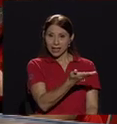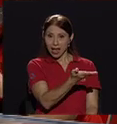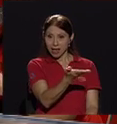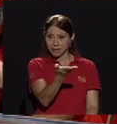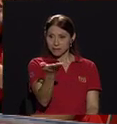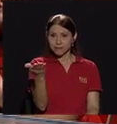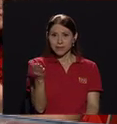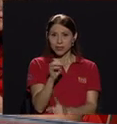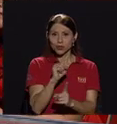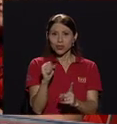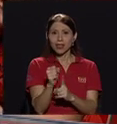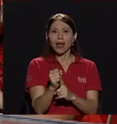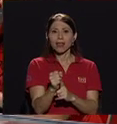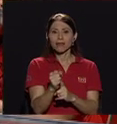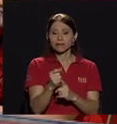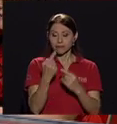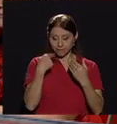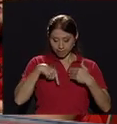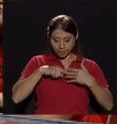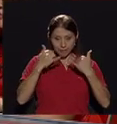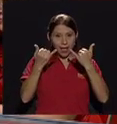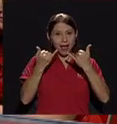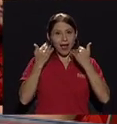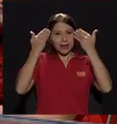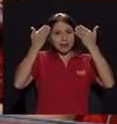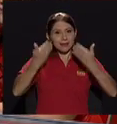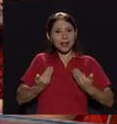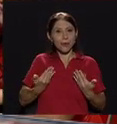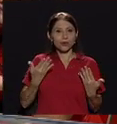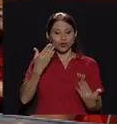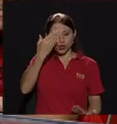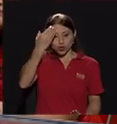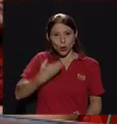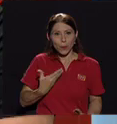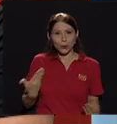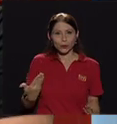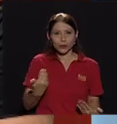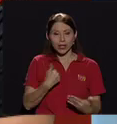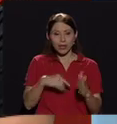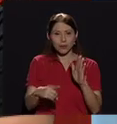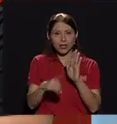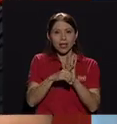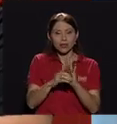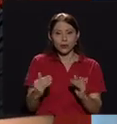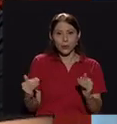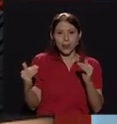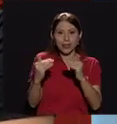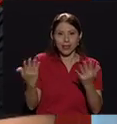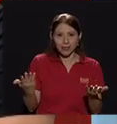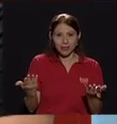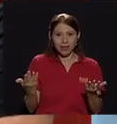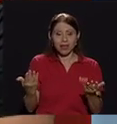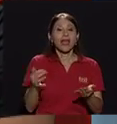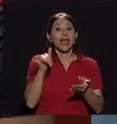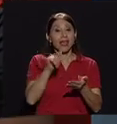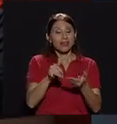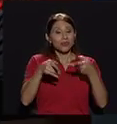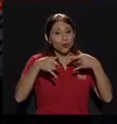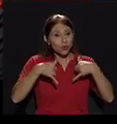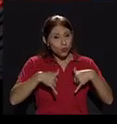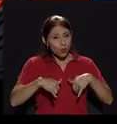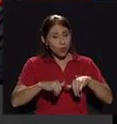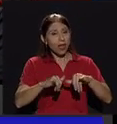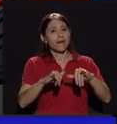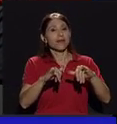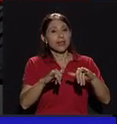Decirle a la sociedad, aquí estamos, somos, ¿verdad?, y tenemos derecho, ¿verdad?, en igualdad. Esto